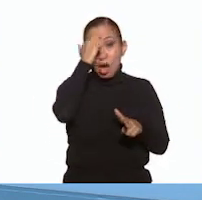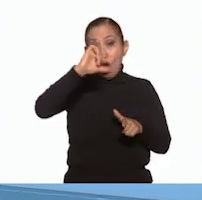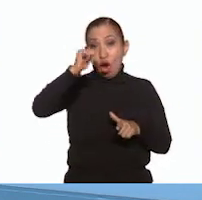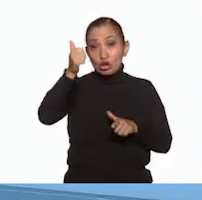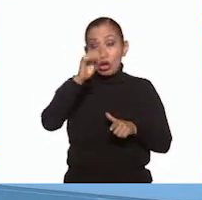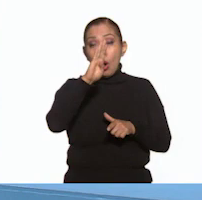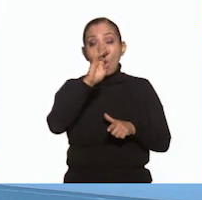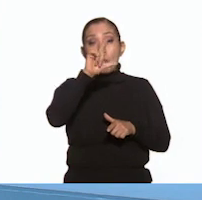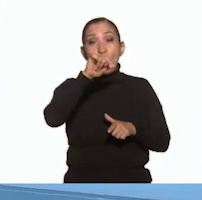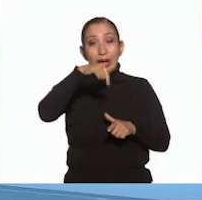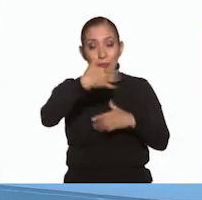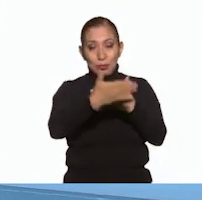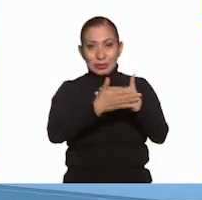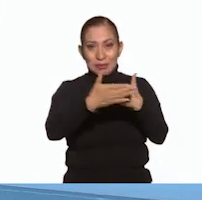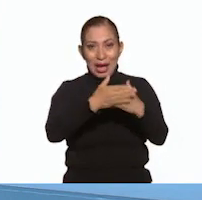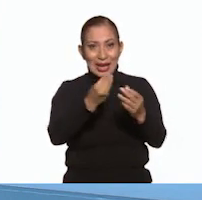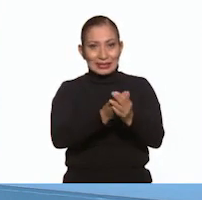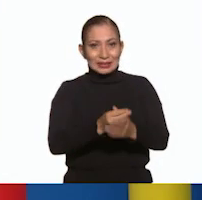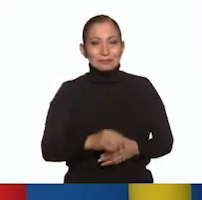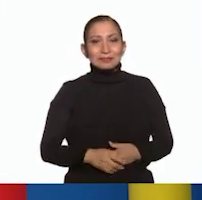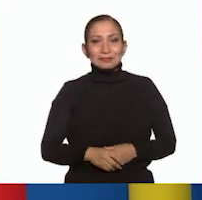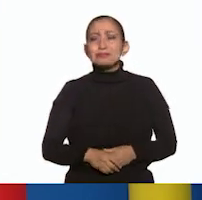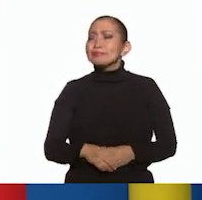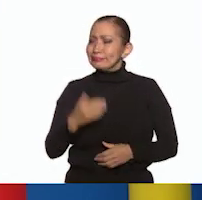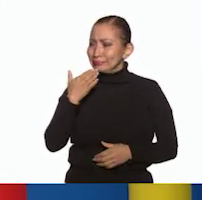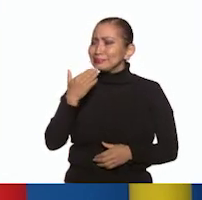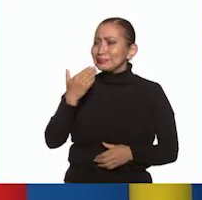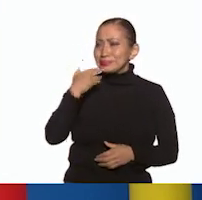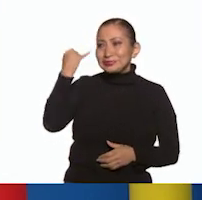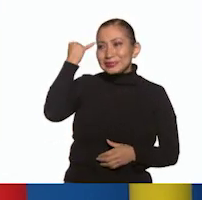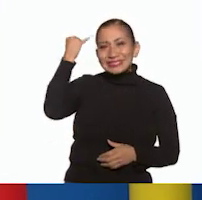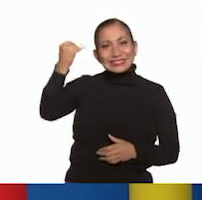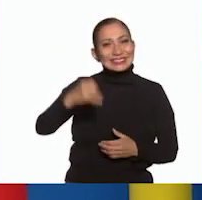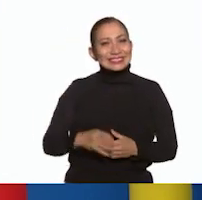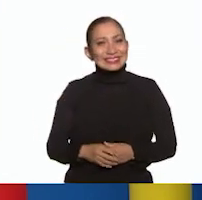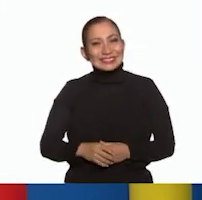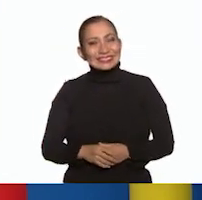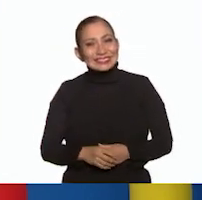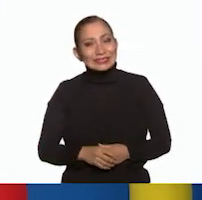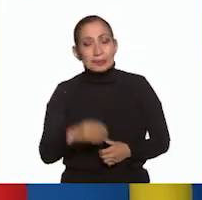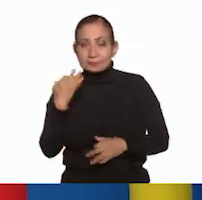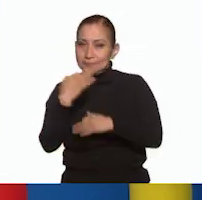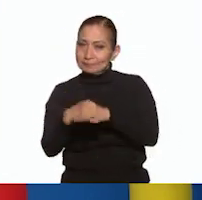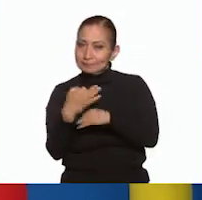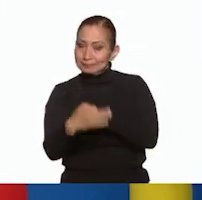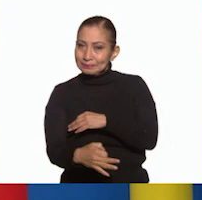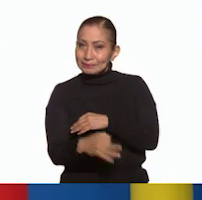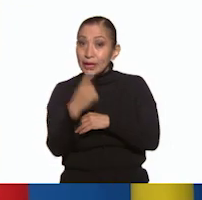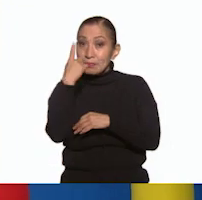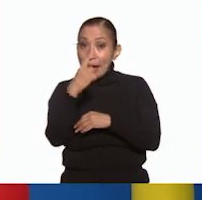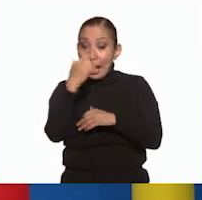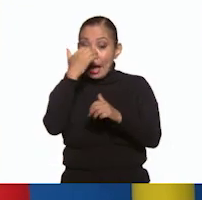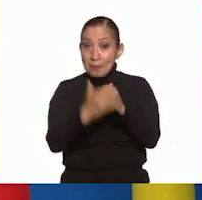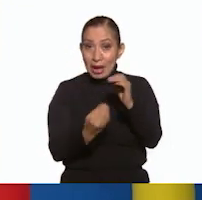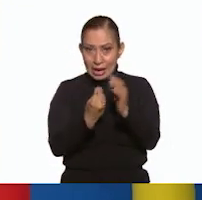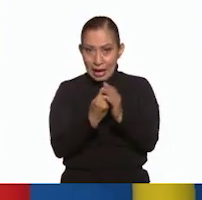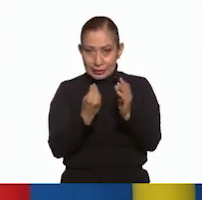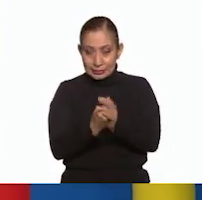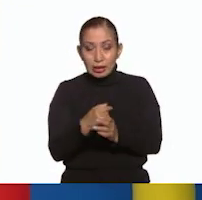demás bloques en la siguiente clase? Me parece una excelente idea. Mientras tanto, para cerrar la